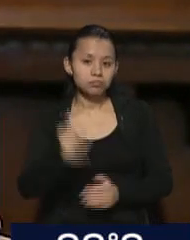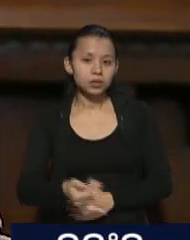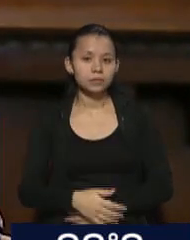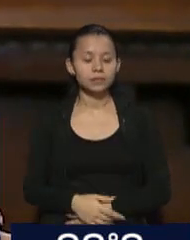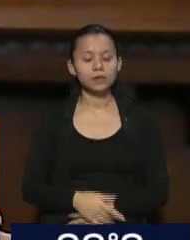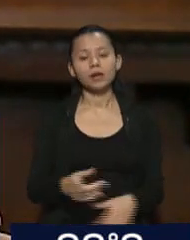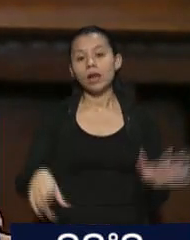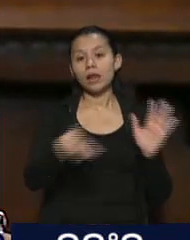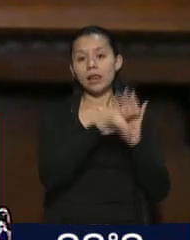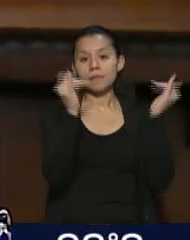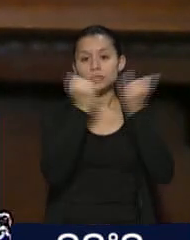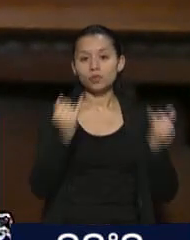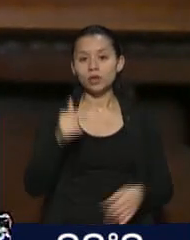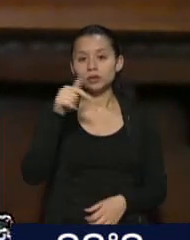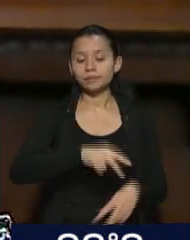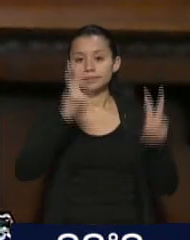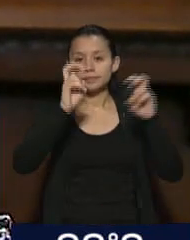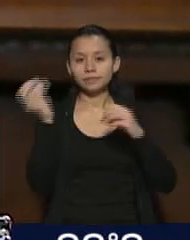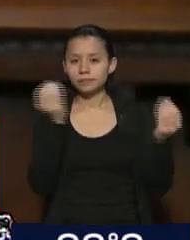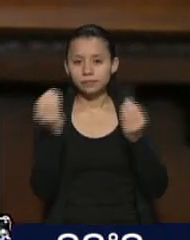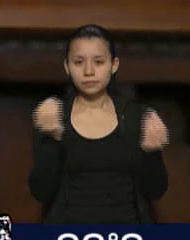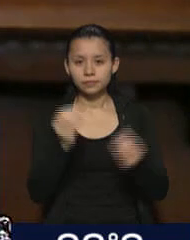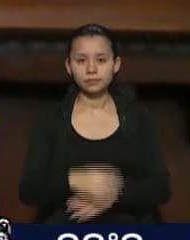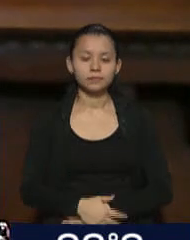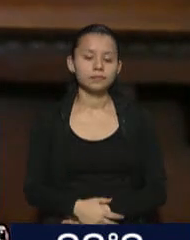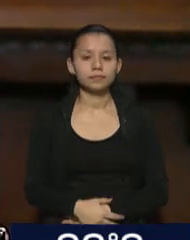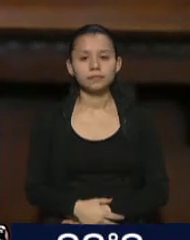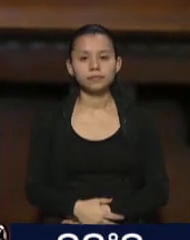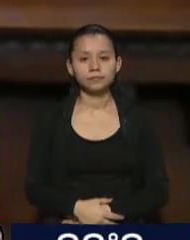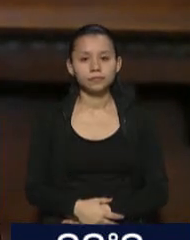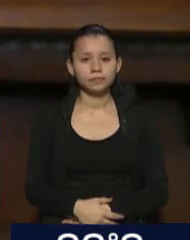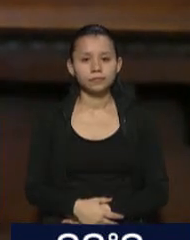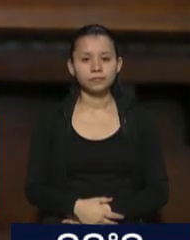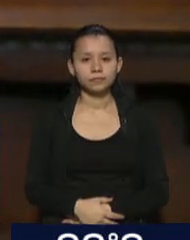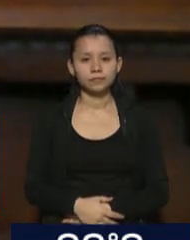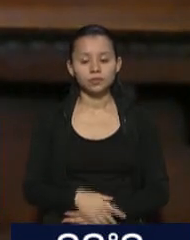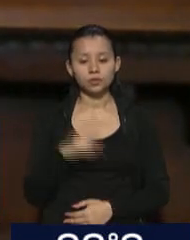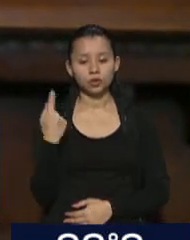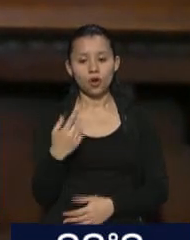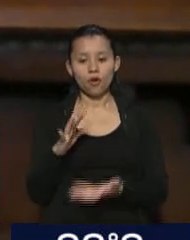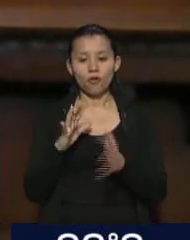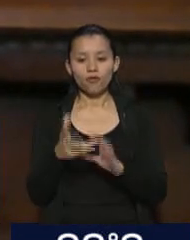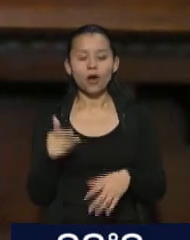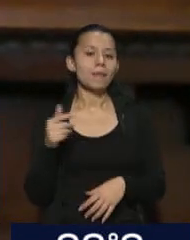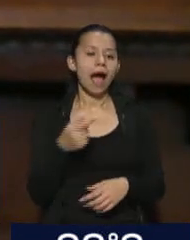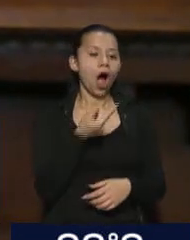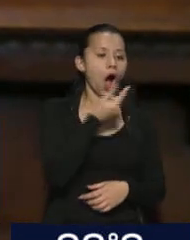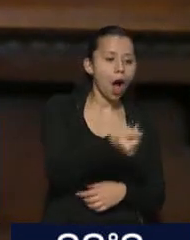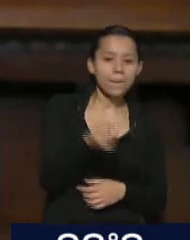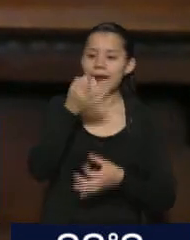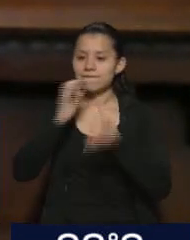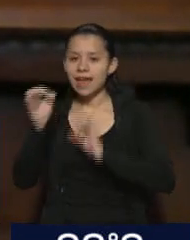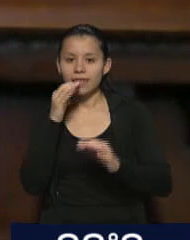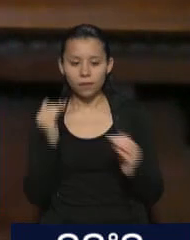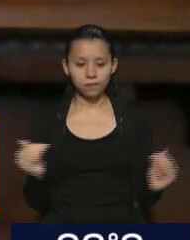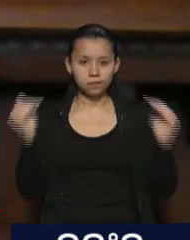presupuesto, mantenemos en vigencia el principio que llevamos en los últimos años, de mantener el equilibrio fiscal, de que los